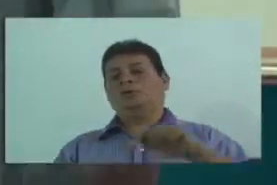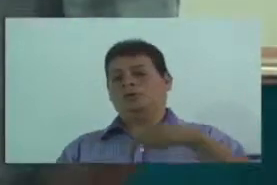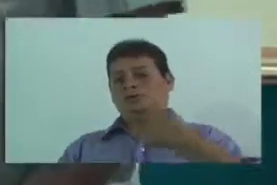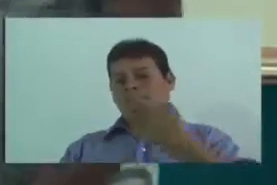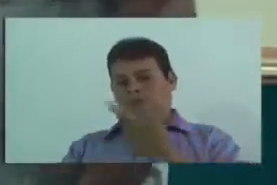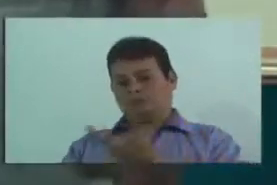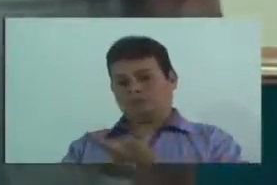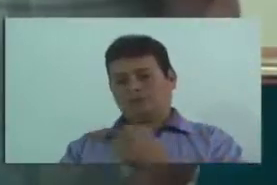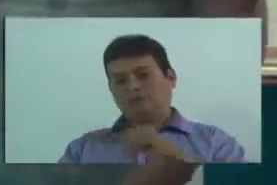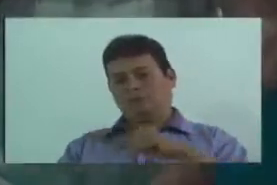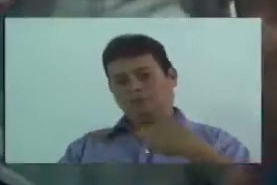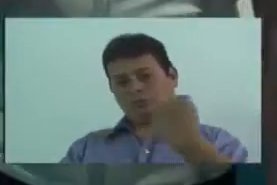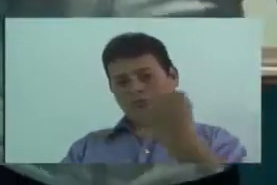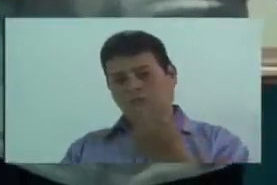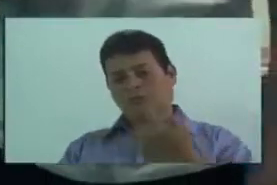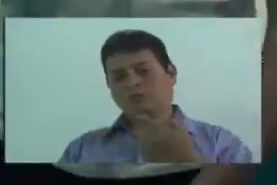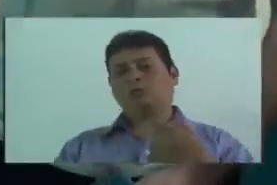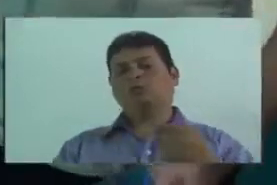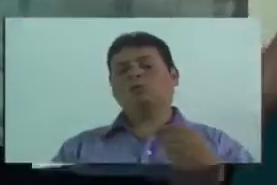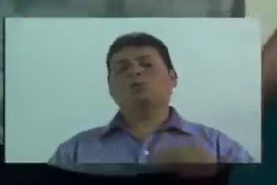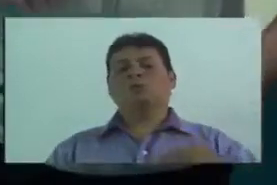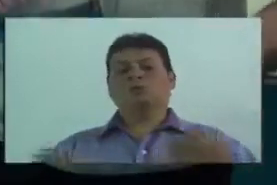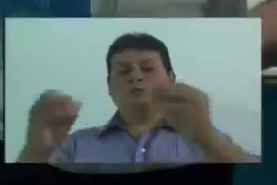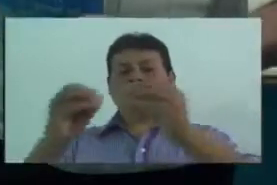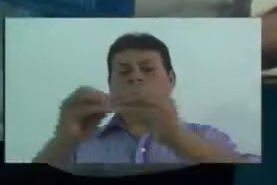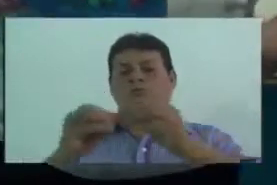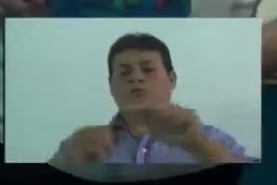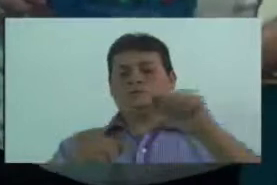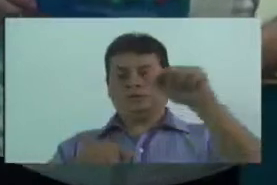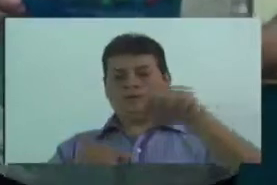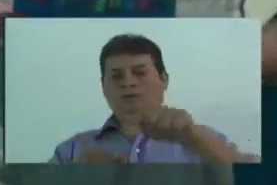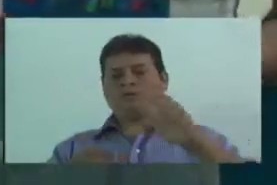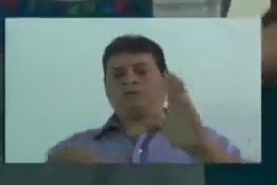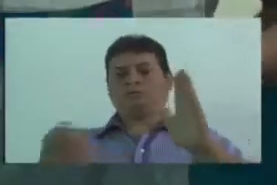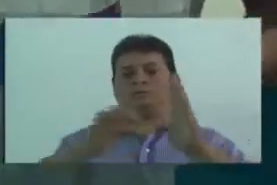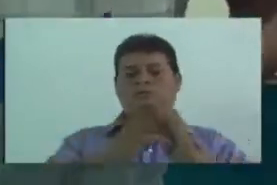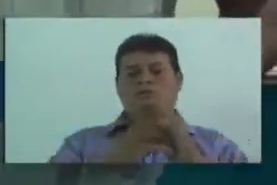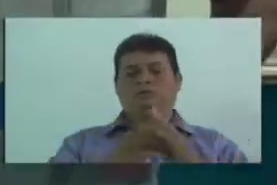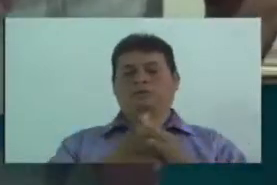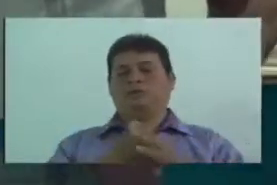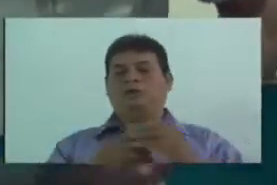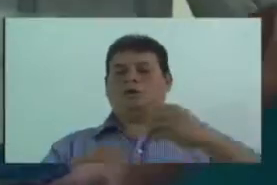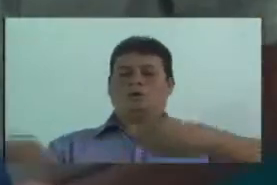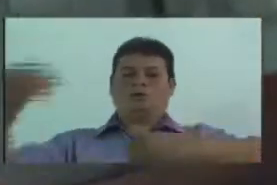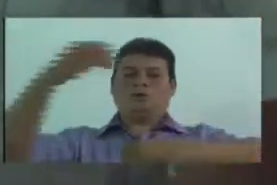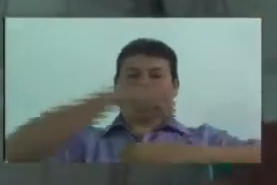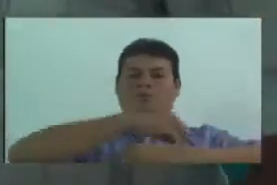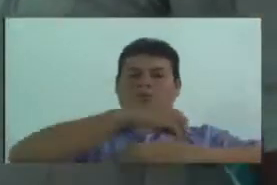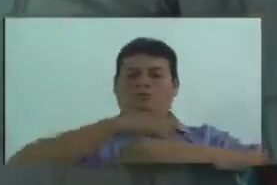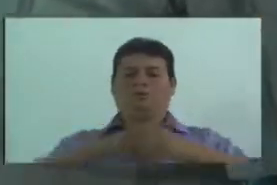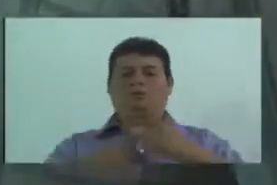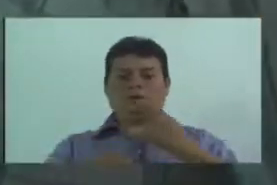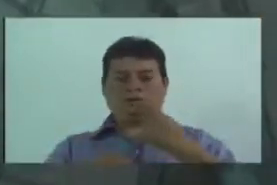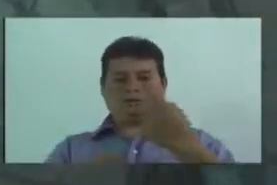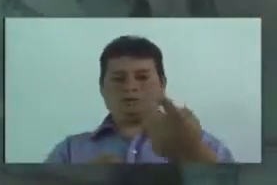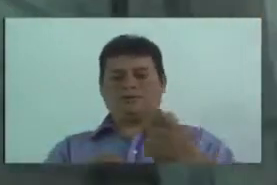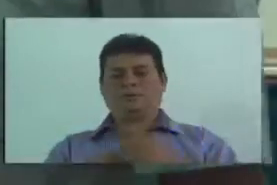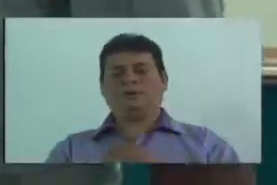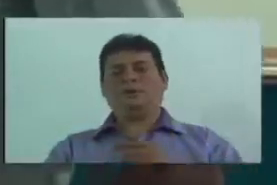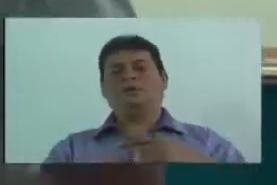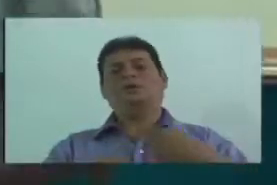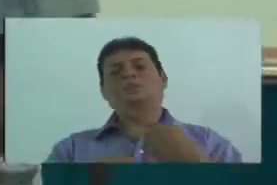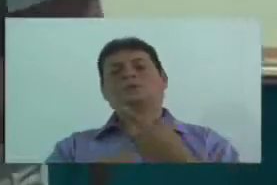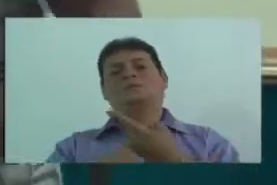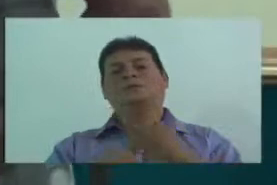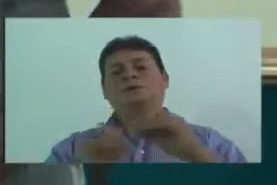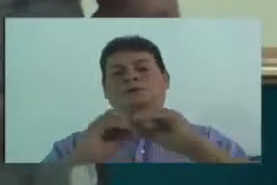Clasifica los siguientes enunciados según su intención comunicativa, según lo que quiere expresar. Tenemos la primera oración